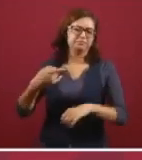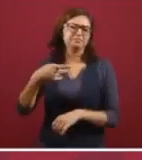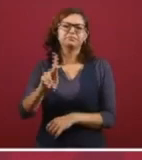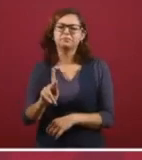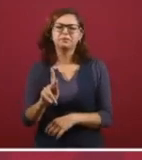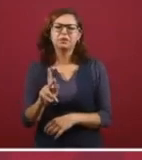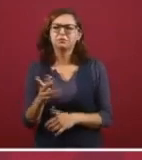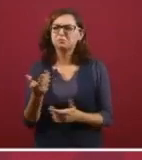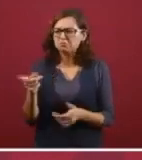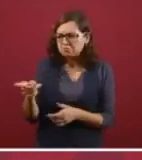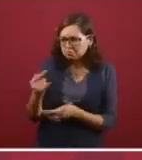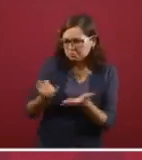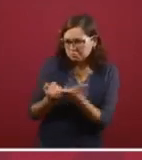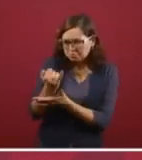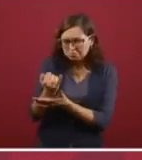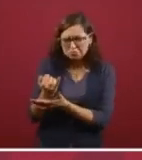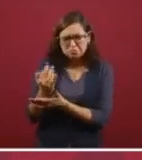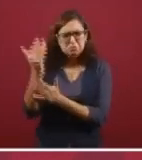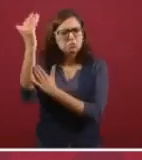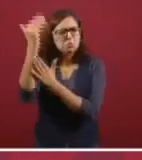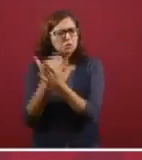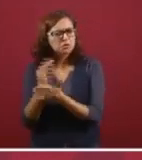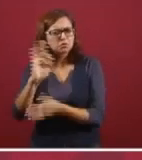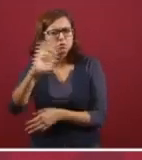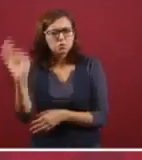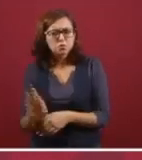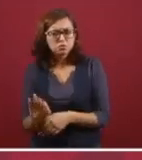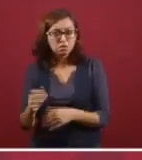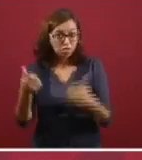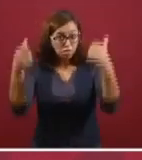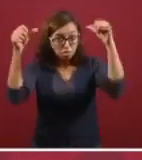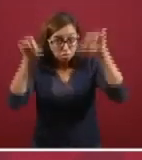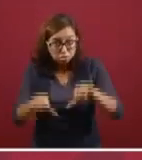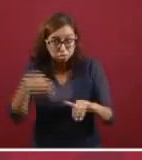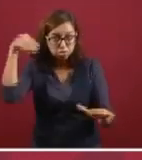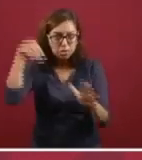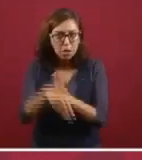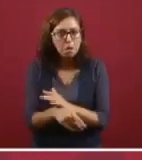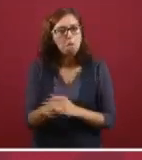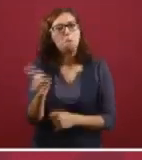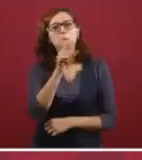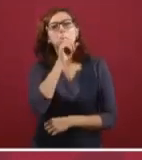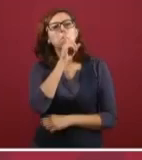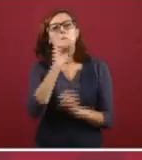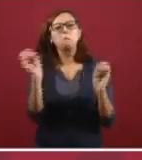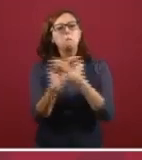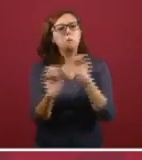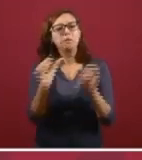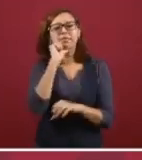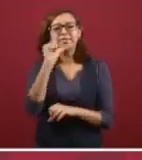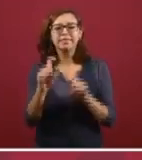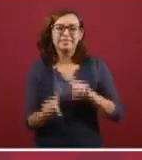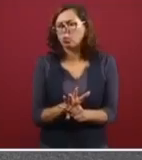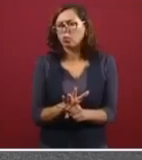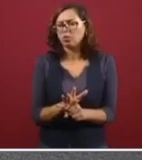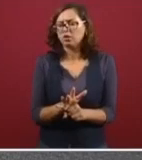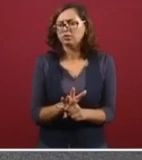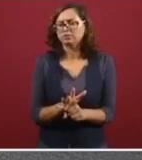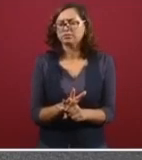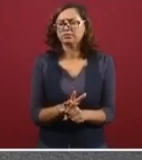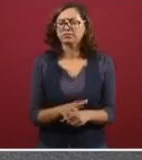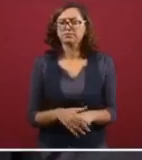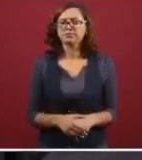no pasó nada. En conferencia de prensa, López Obrador indicó que está en contra de que se abran procesos